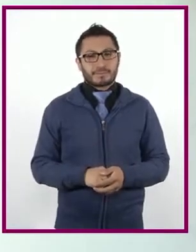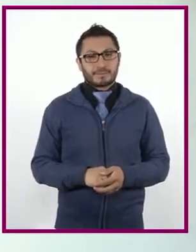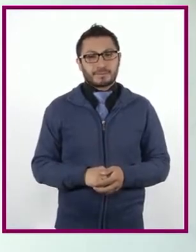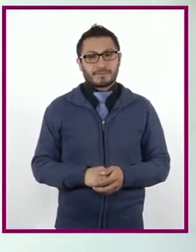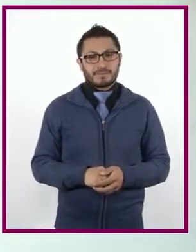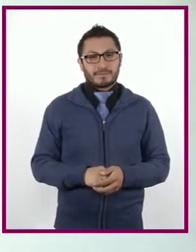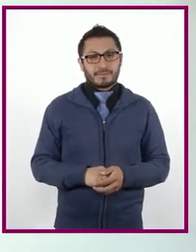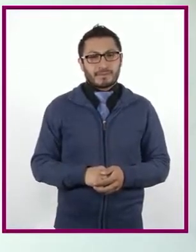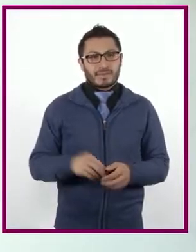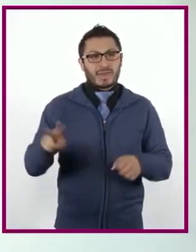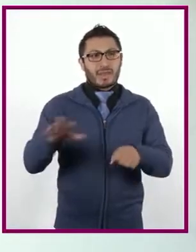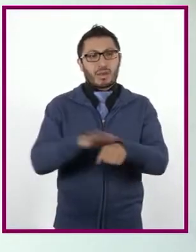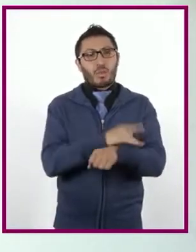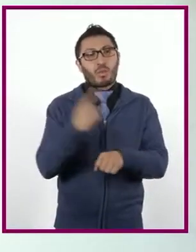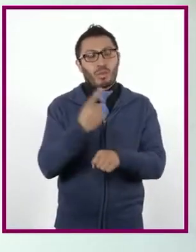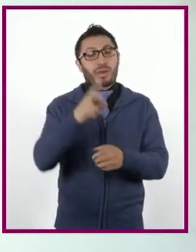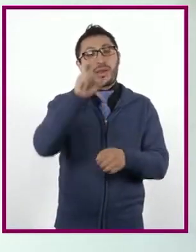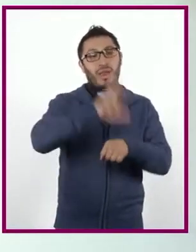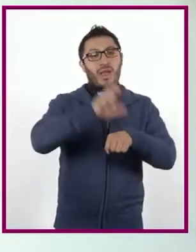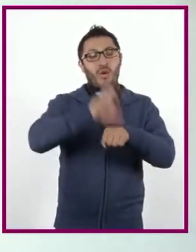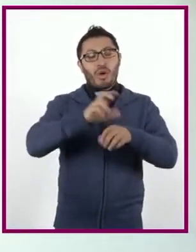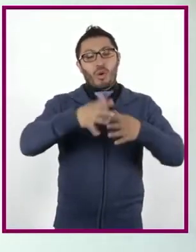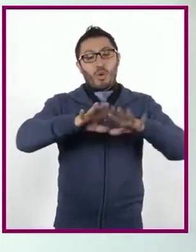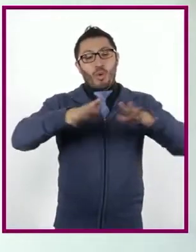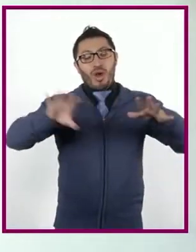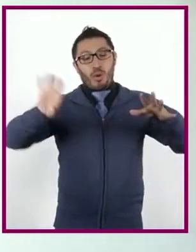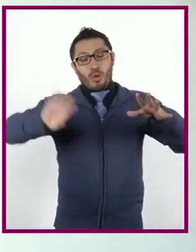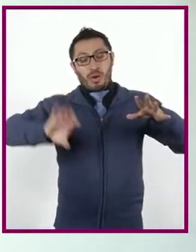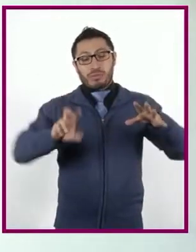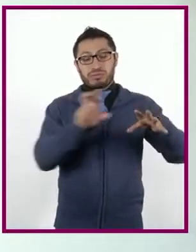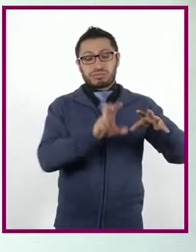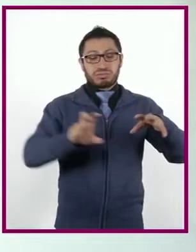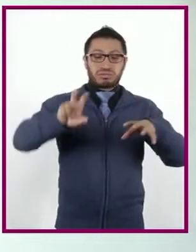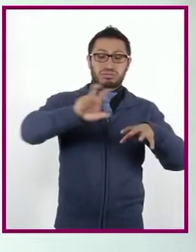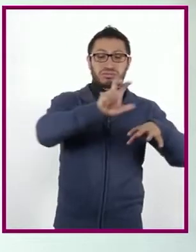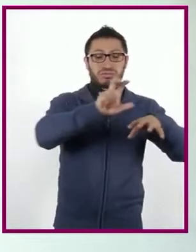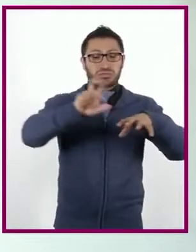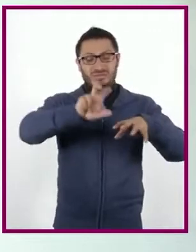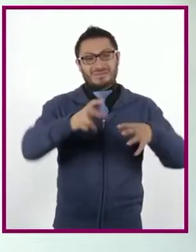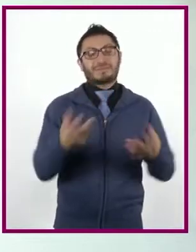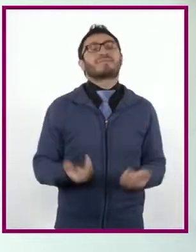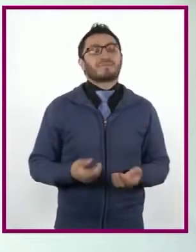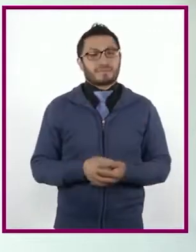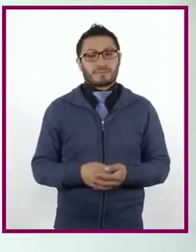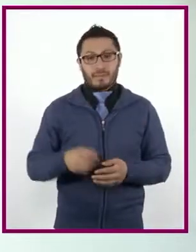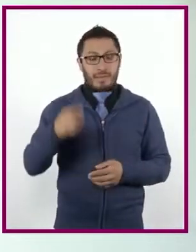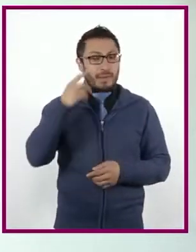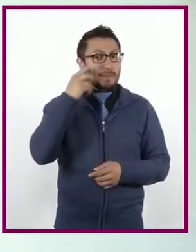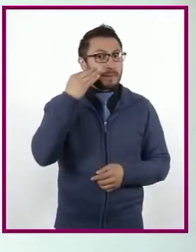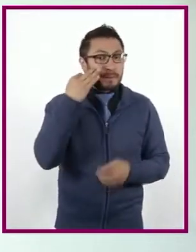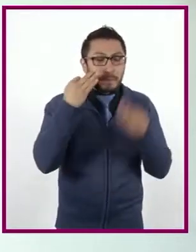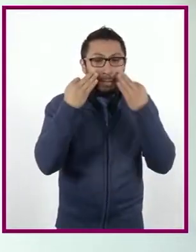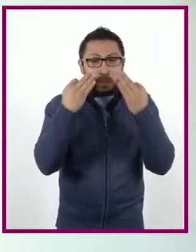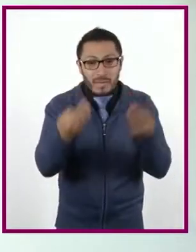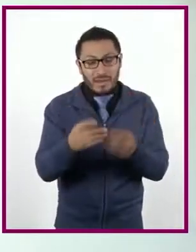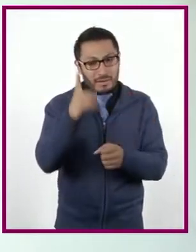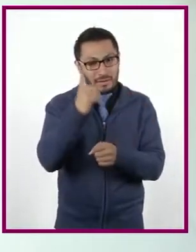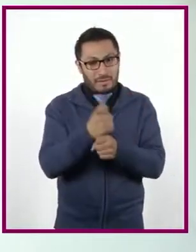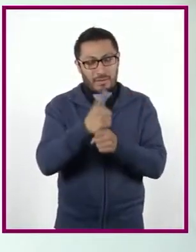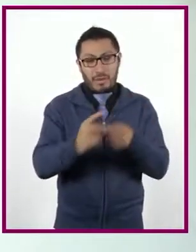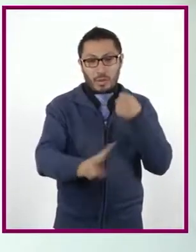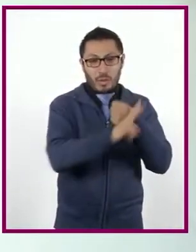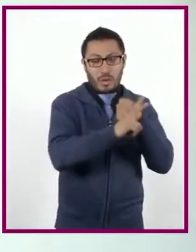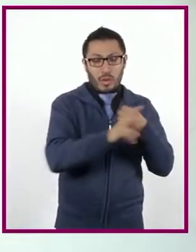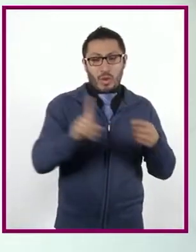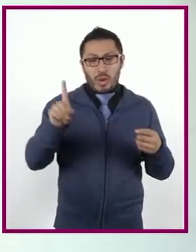¿Por qué un huevo flota en agua salada y no en agua potable? Vamos a experimentar. Primeramente agregaremos a los vasos la